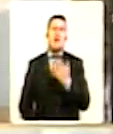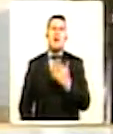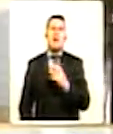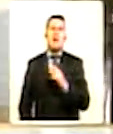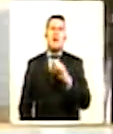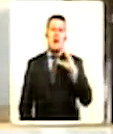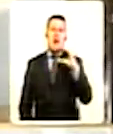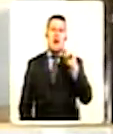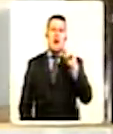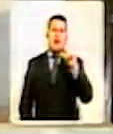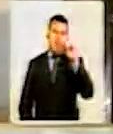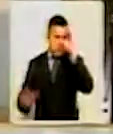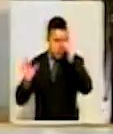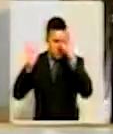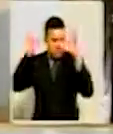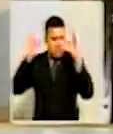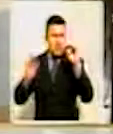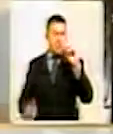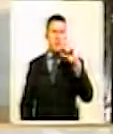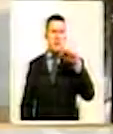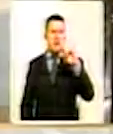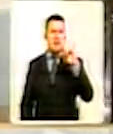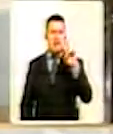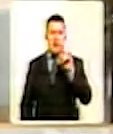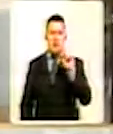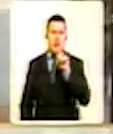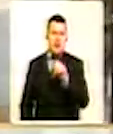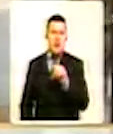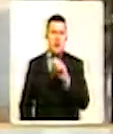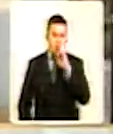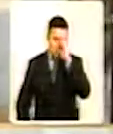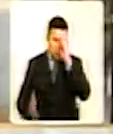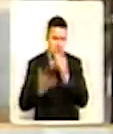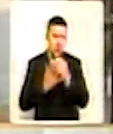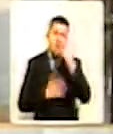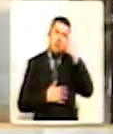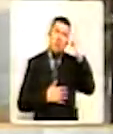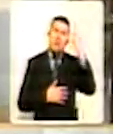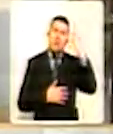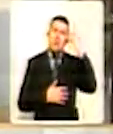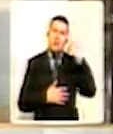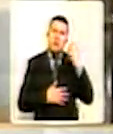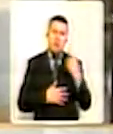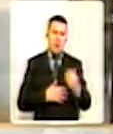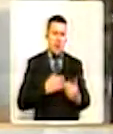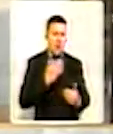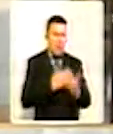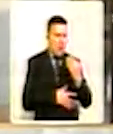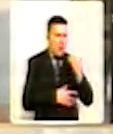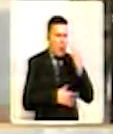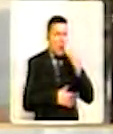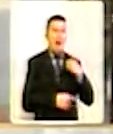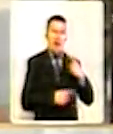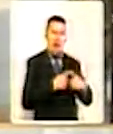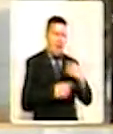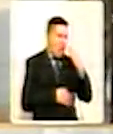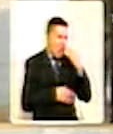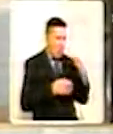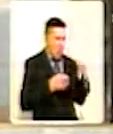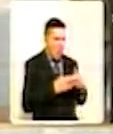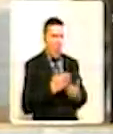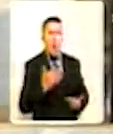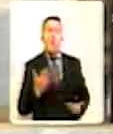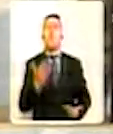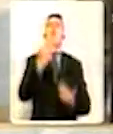Bernardo Jaramillo y de Carlos Pizarro, logramos concretar lo que era un sueño en ese momento de las nuevas generaciones,